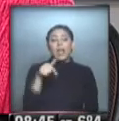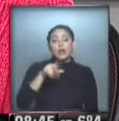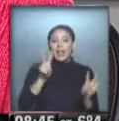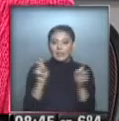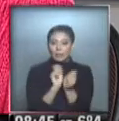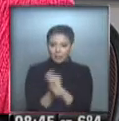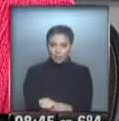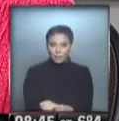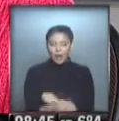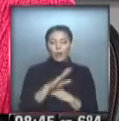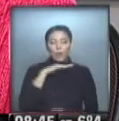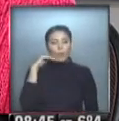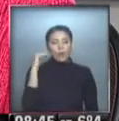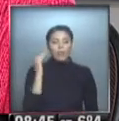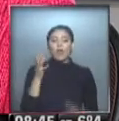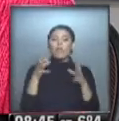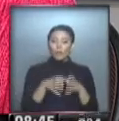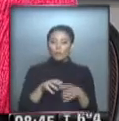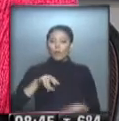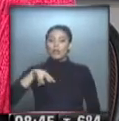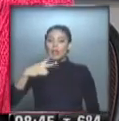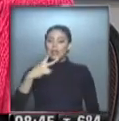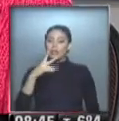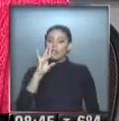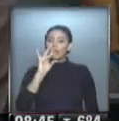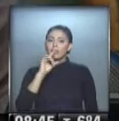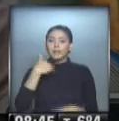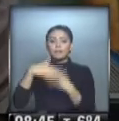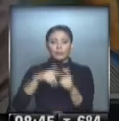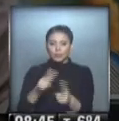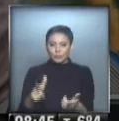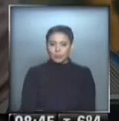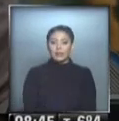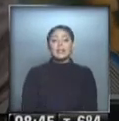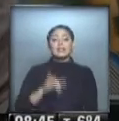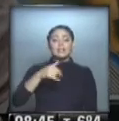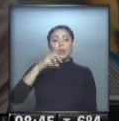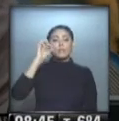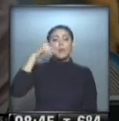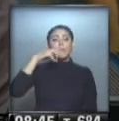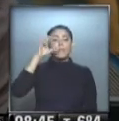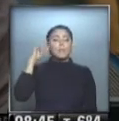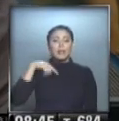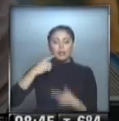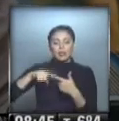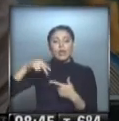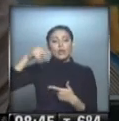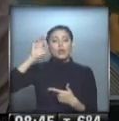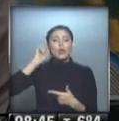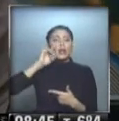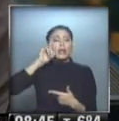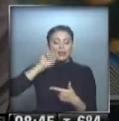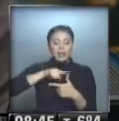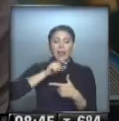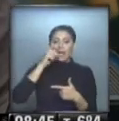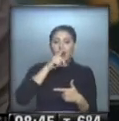Vamos a cambiar ahora de tema, Juan Carlos, fútbol y dos que no dirigen la próxima fecha. Bueno, serán Juan Pablo Pompey y Francisco Noguera, árbitro y